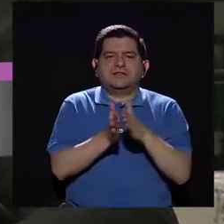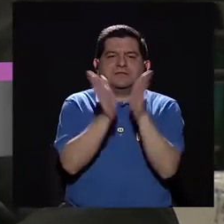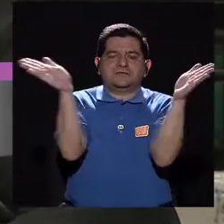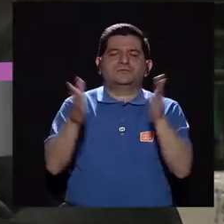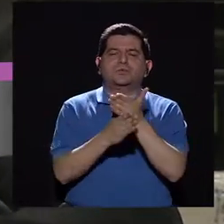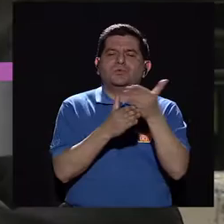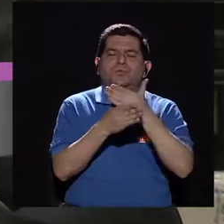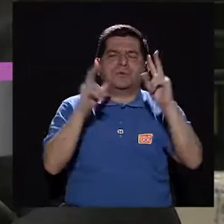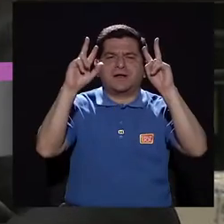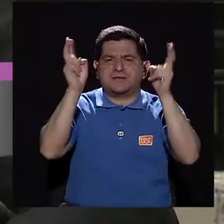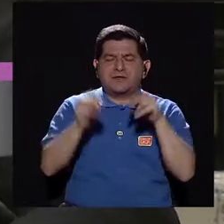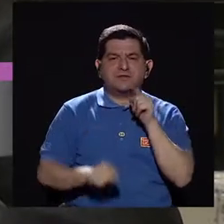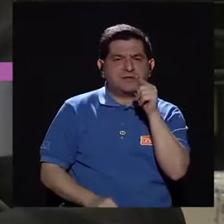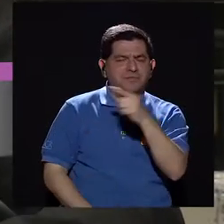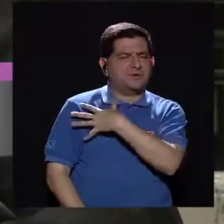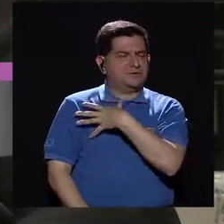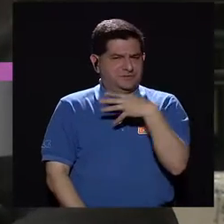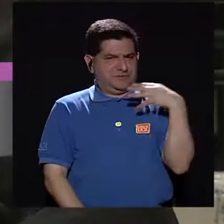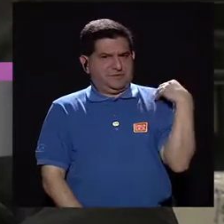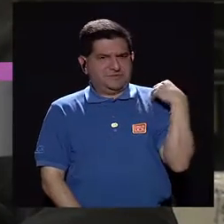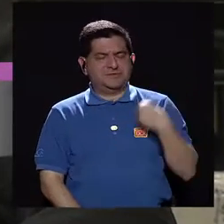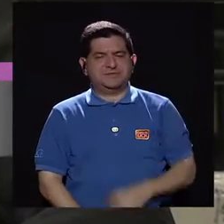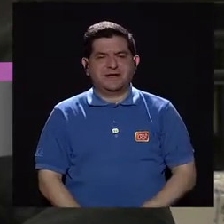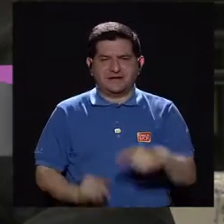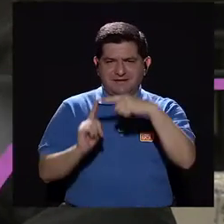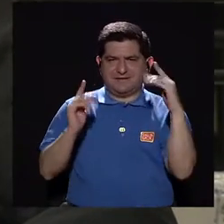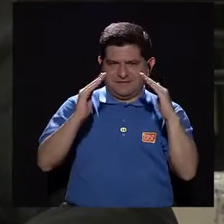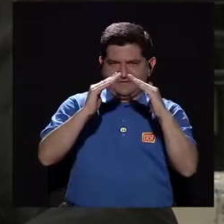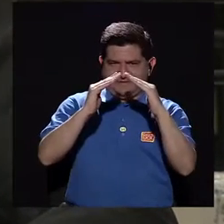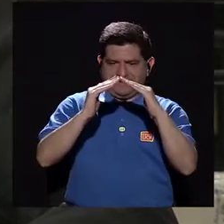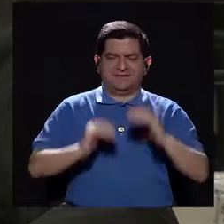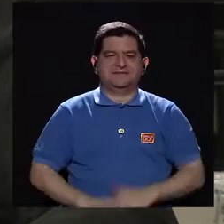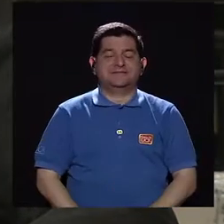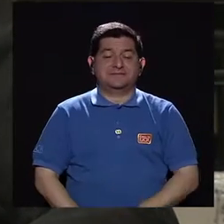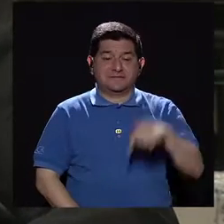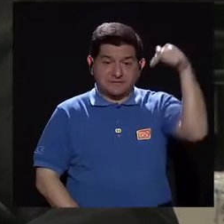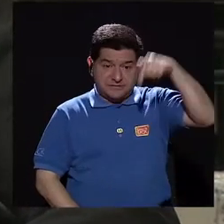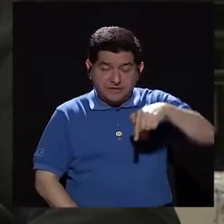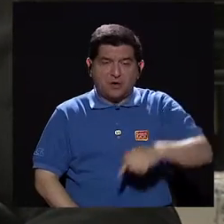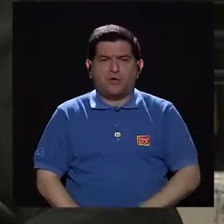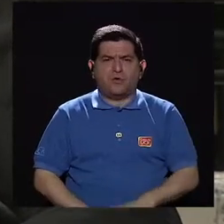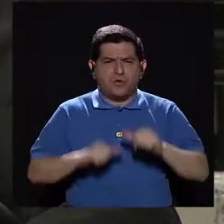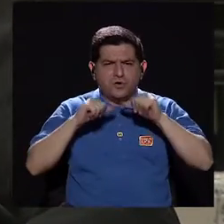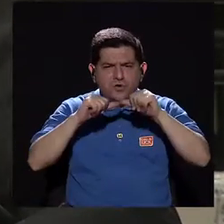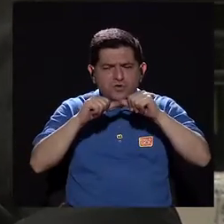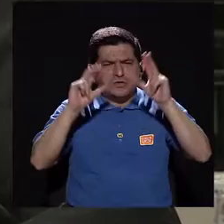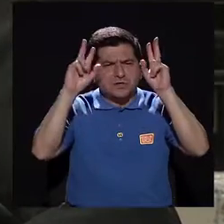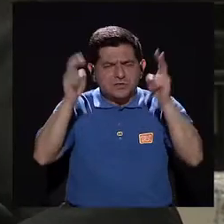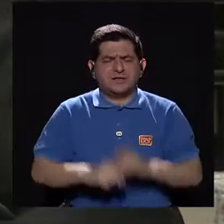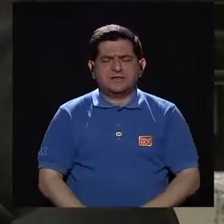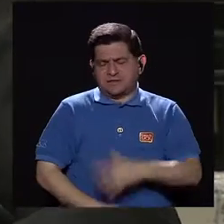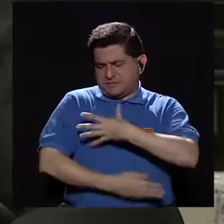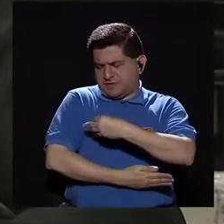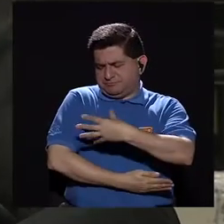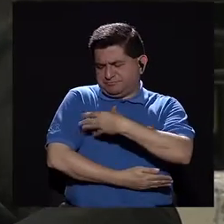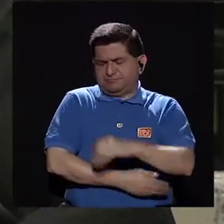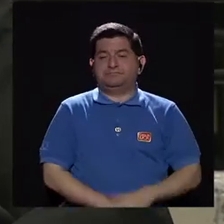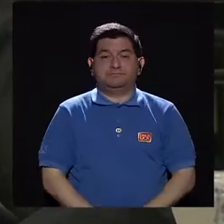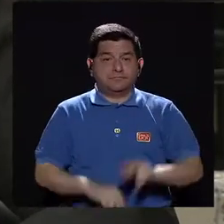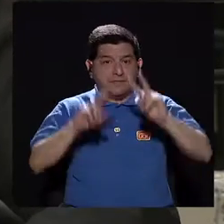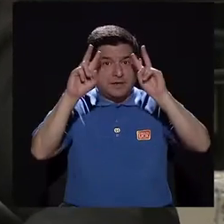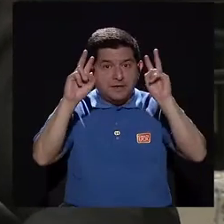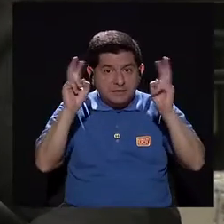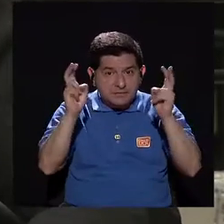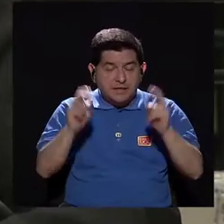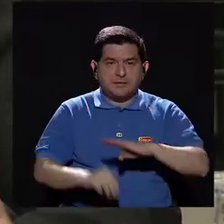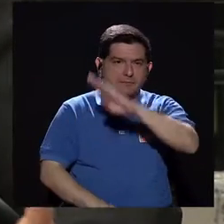Generales, compartiendo temas que sean del agrado de ustedes allá en sus hogares. Para hoy queremos retomar el tema de la lactancia materna, ya que